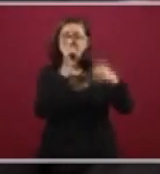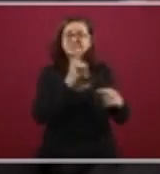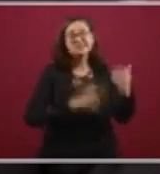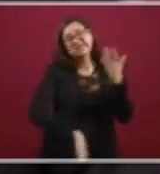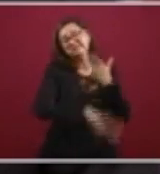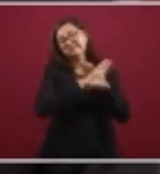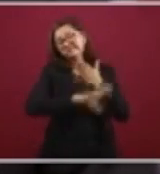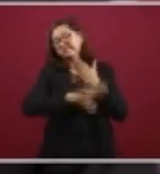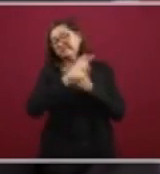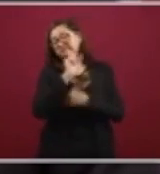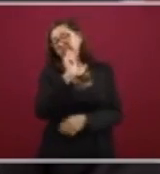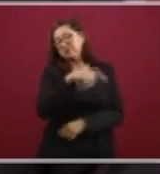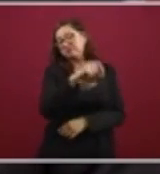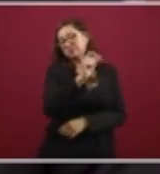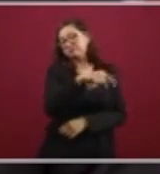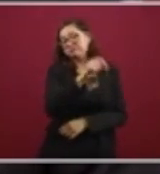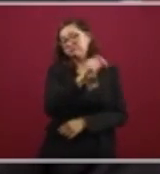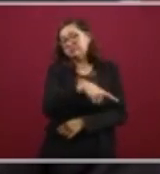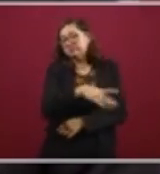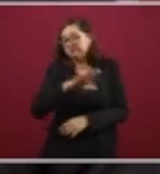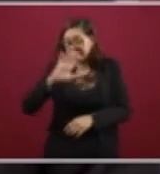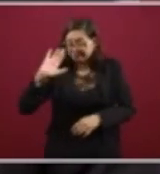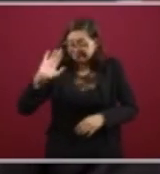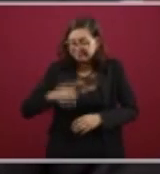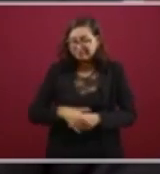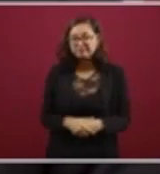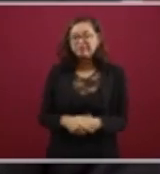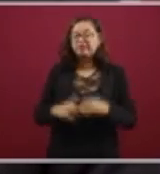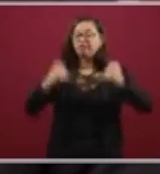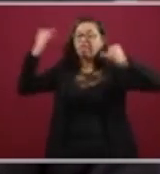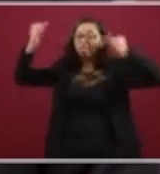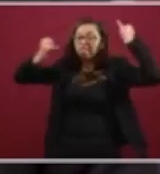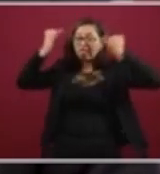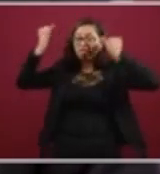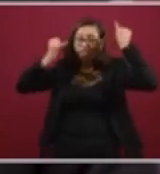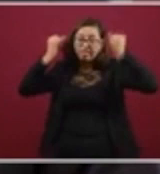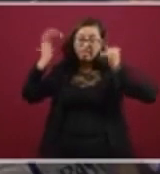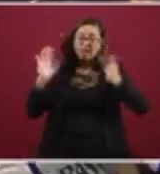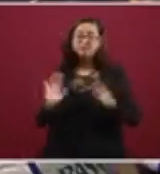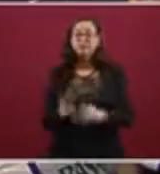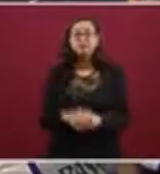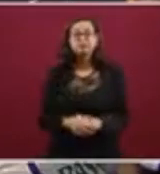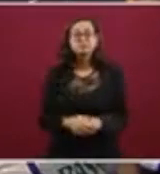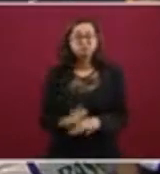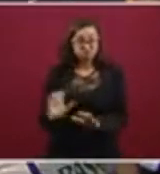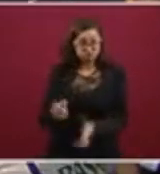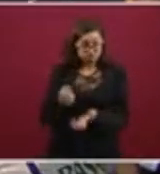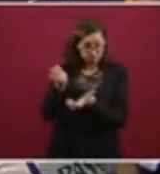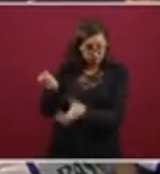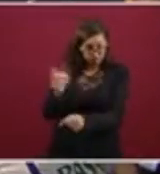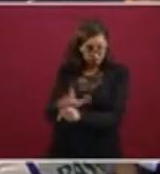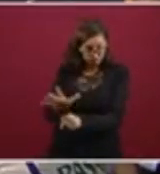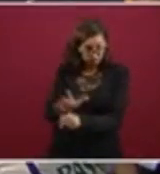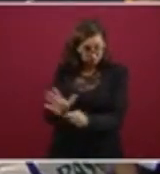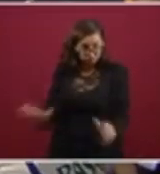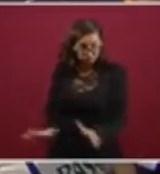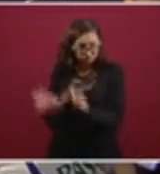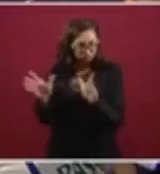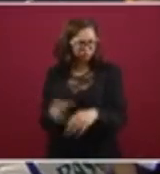que se la pasan inventando cosas. Entonces, ¿habrá fondos suficientes para esto? Sí,